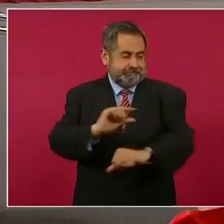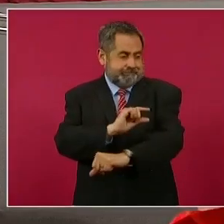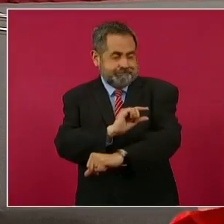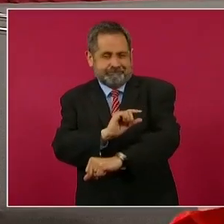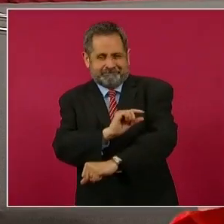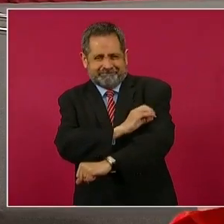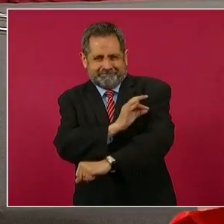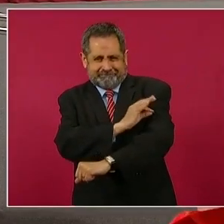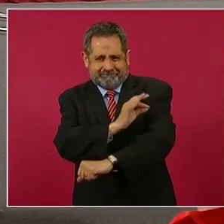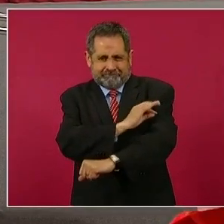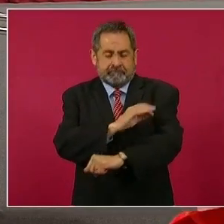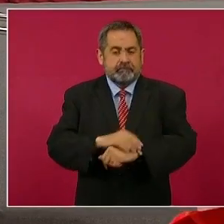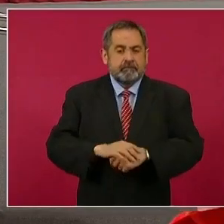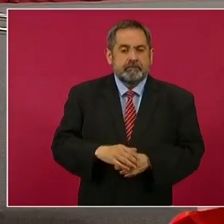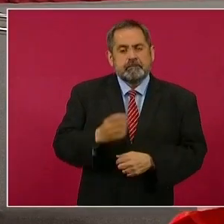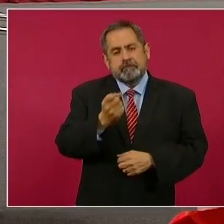algunas